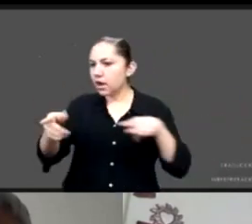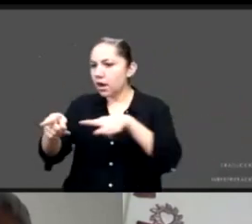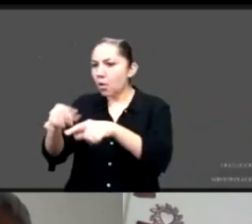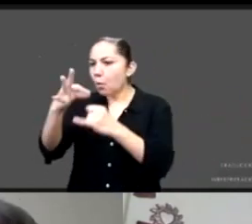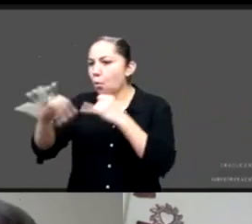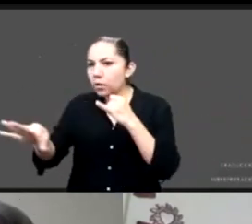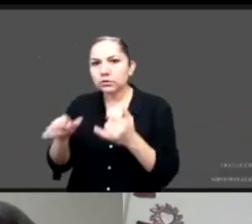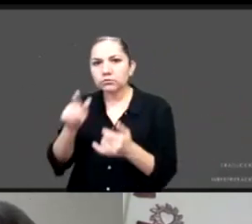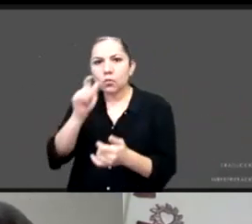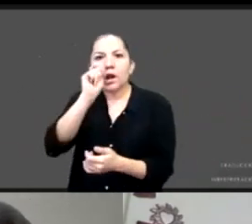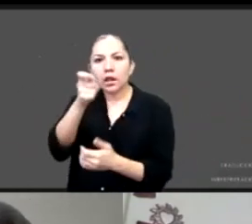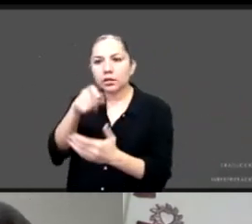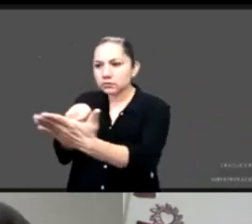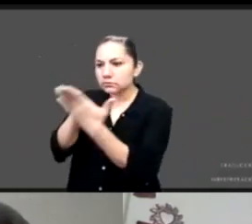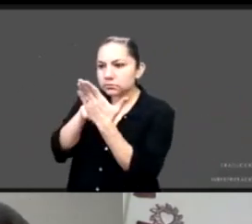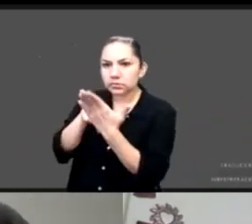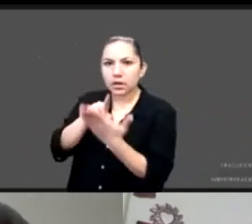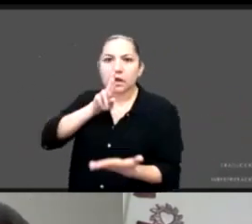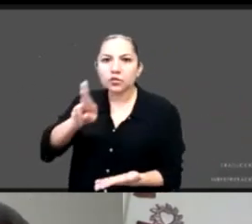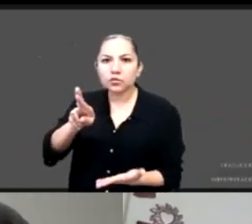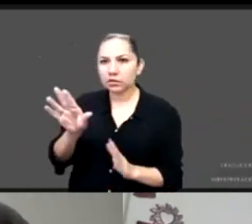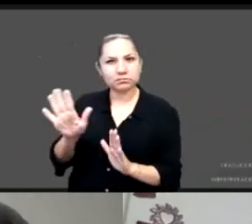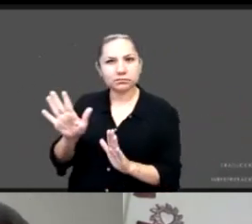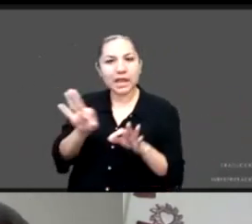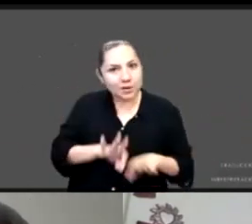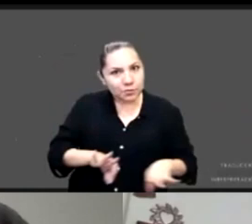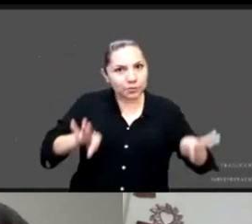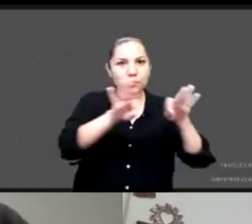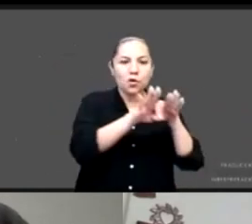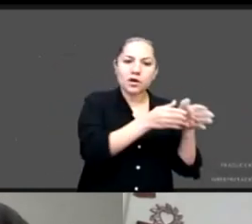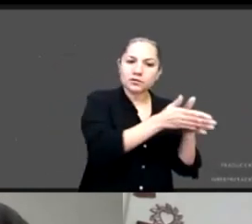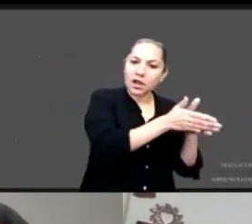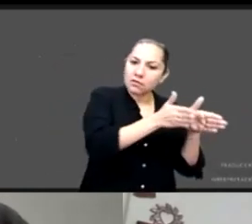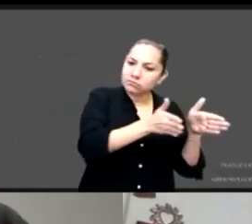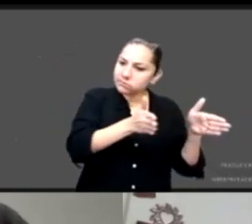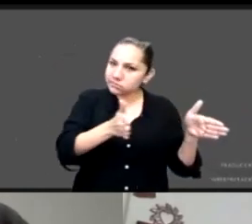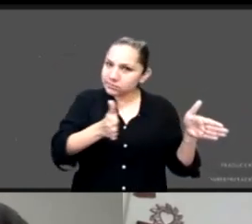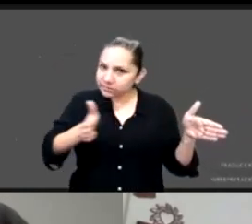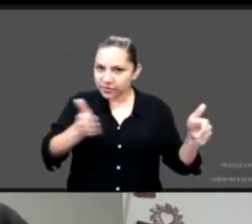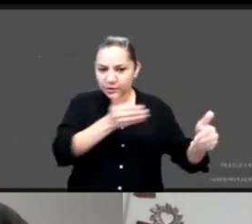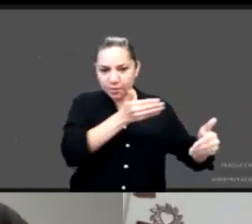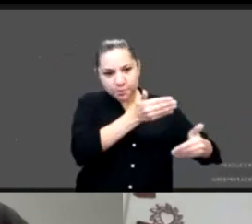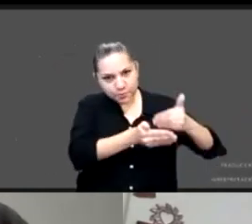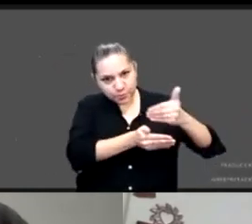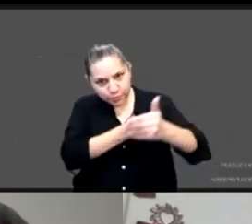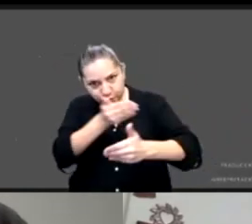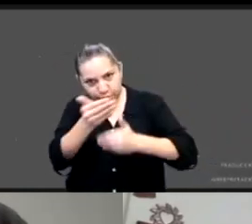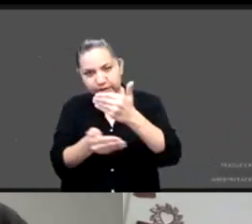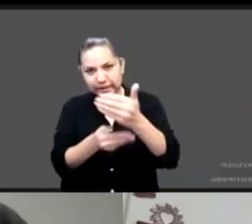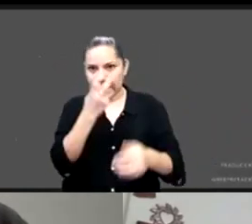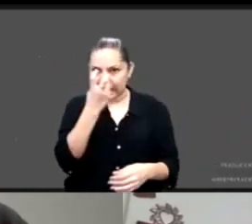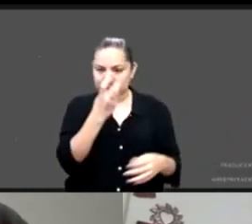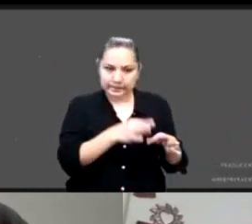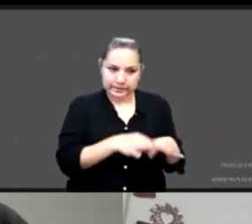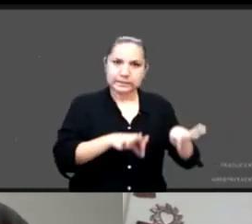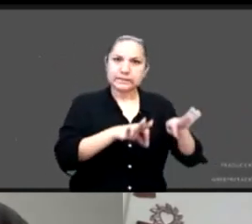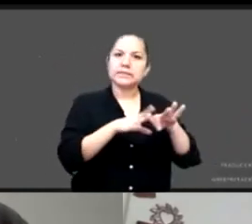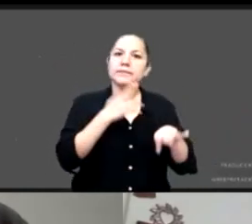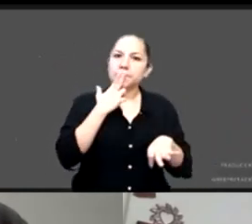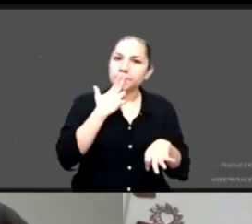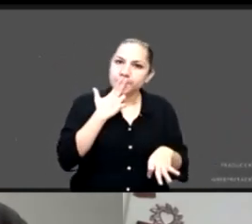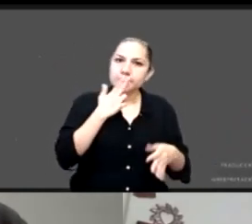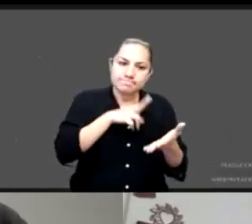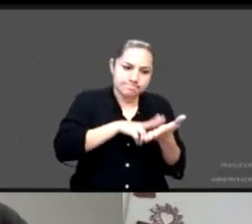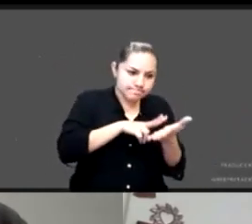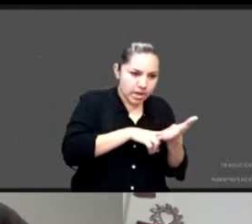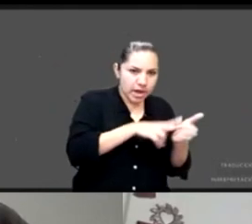ebullición. Y al ratito que nos centremos más profundamente en el tema de la pandemia, pues también nos dará oportunidad de hablar de cómo esta cultura